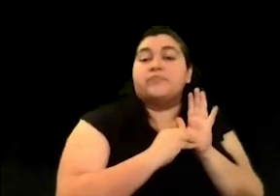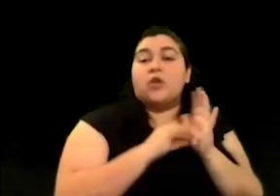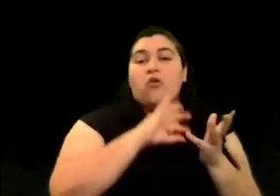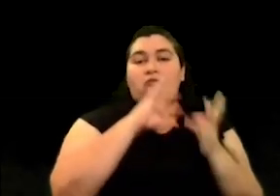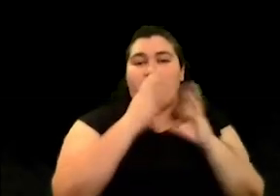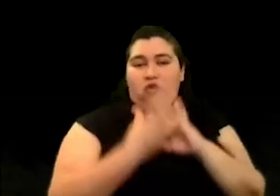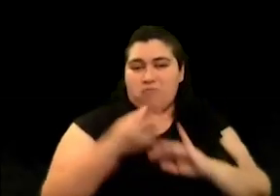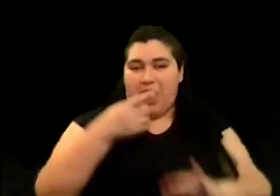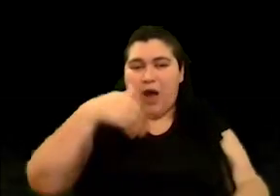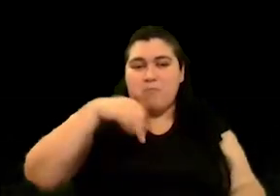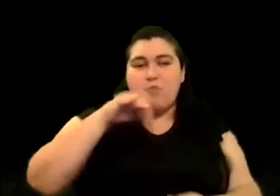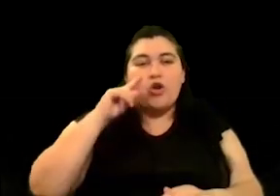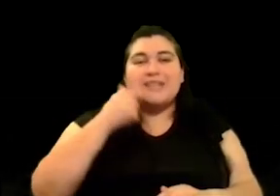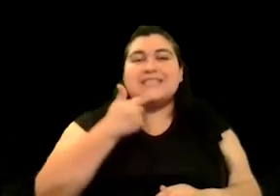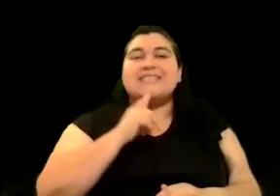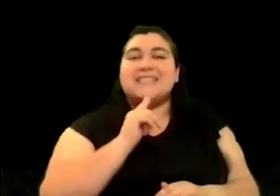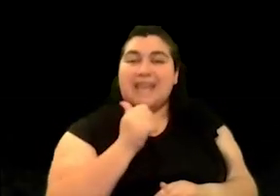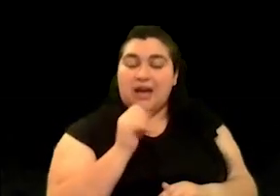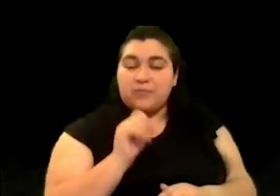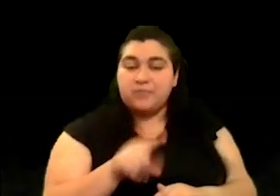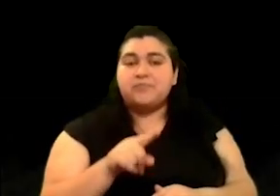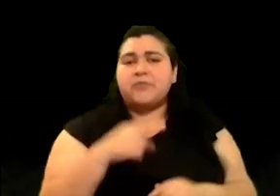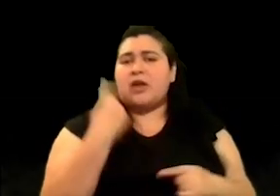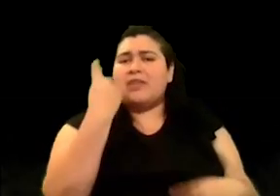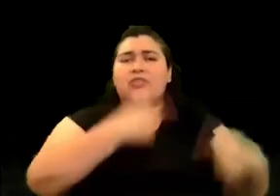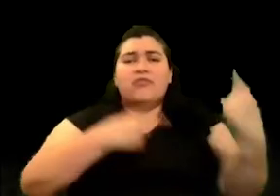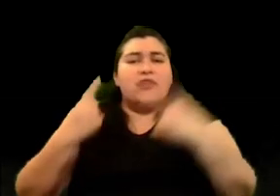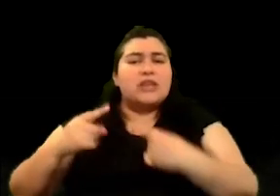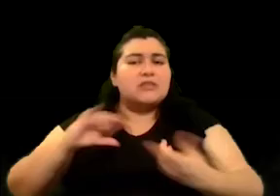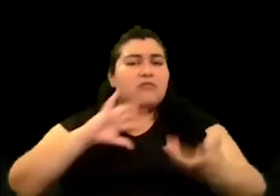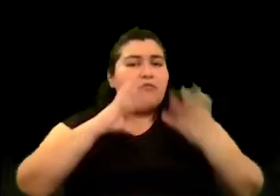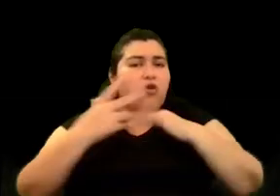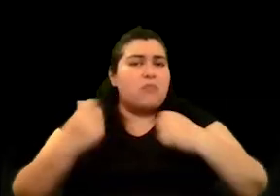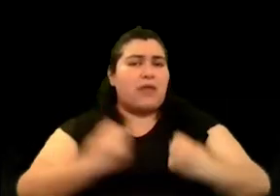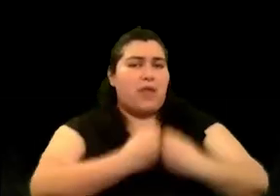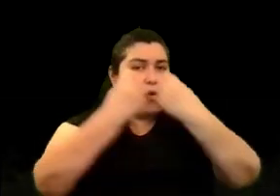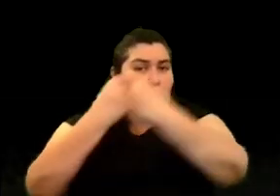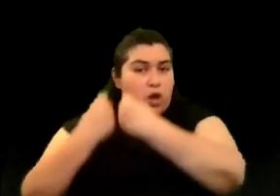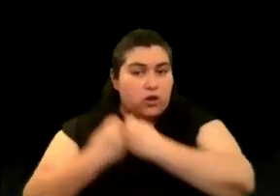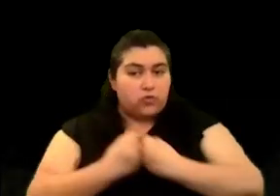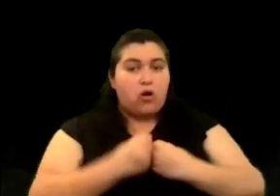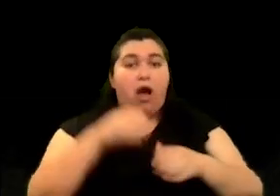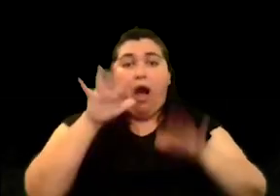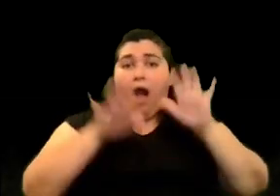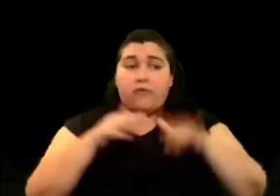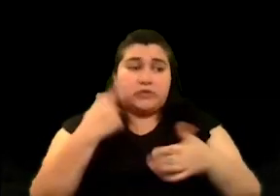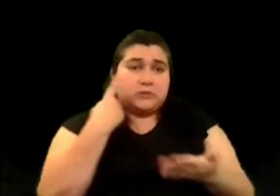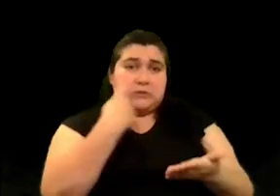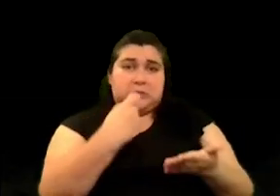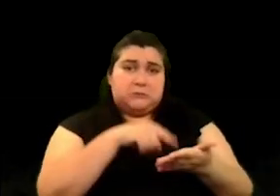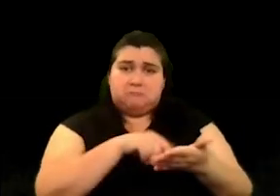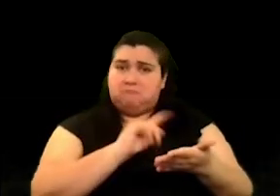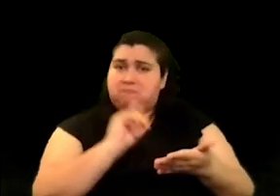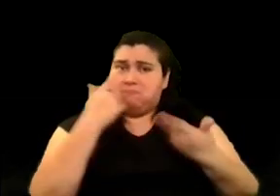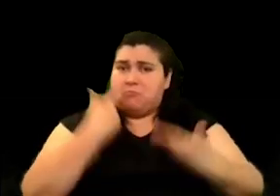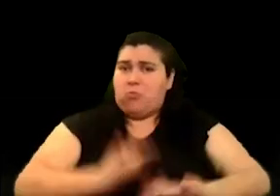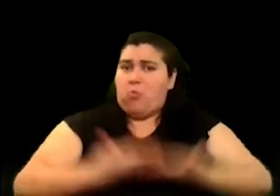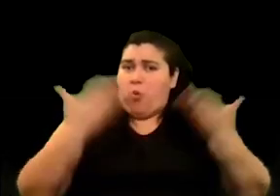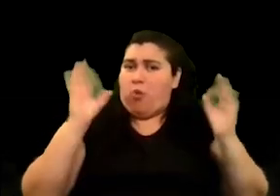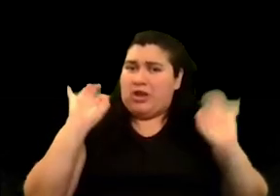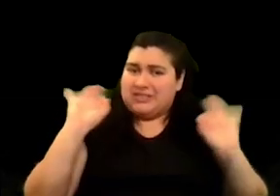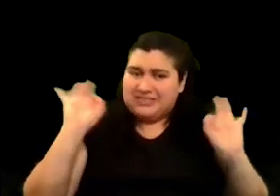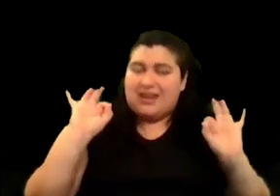monista, y tenemos diferentes tipos de tratados que a veces no se visualizan. Tenemos los tratados que tienen